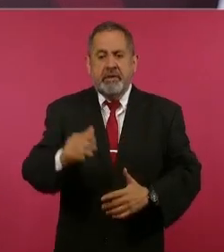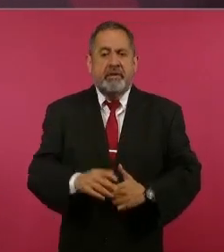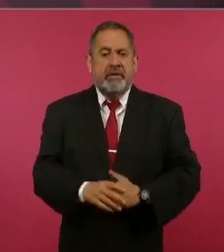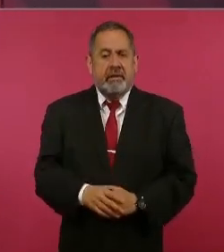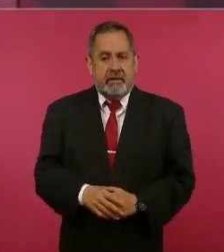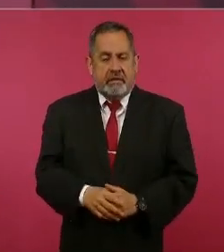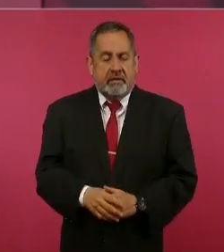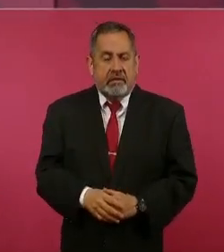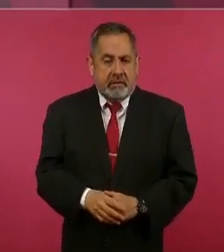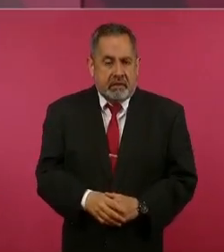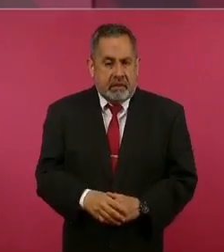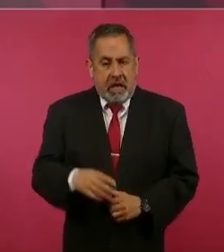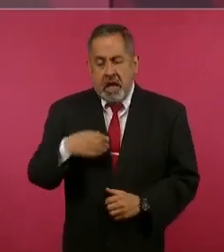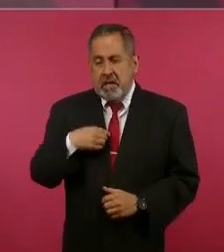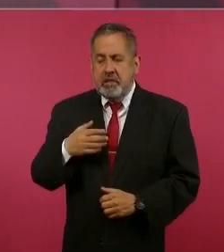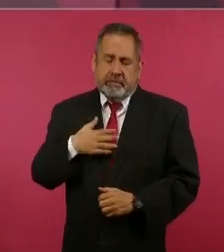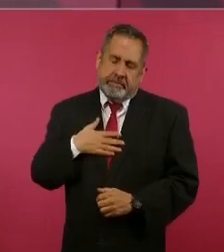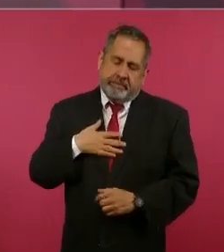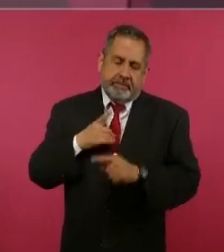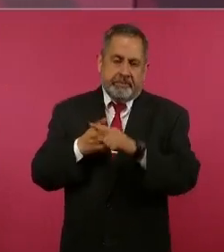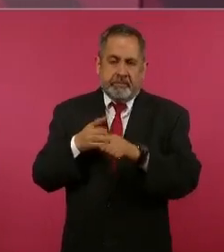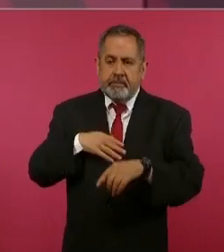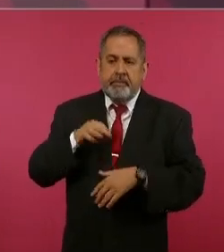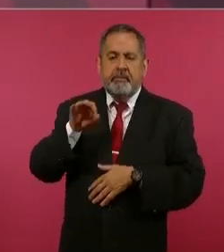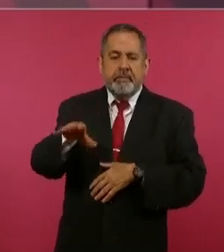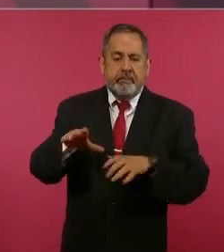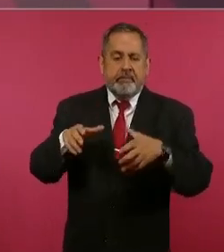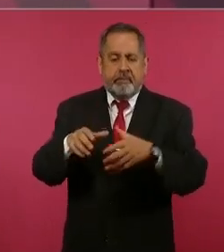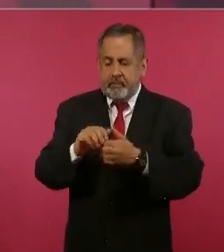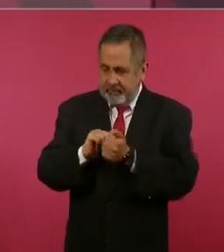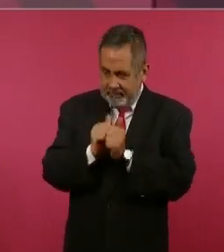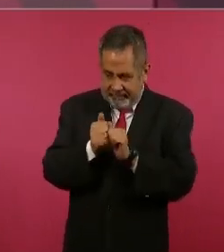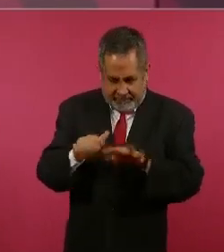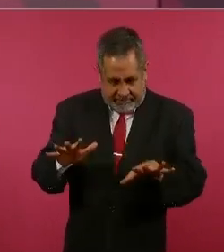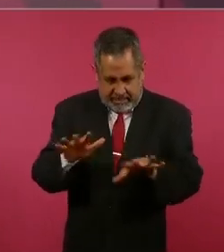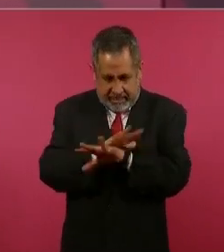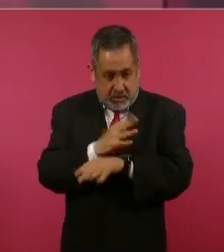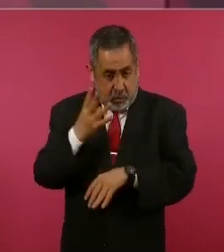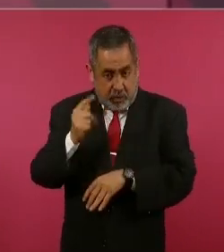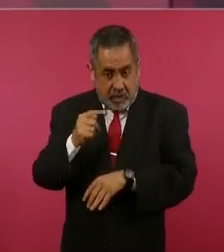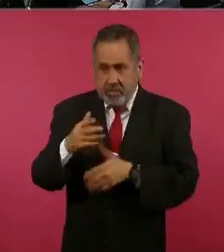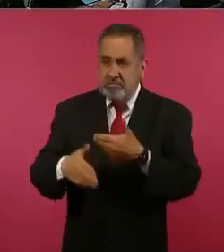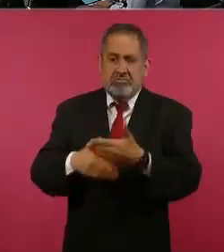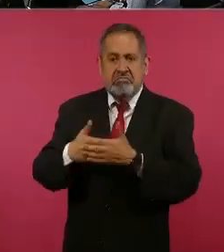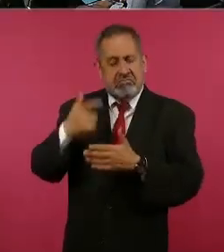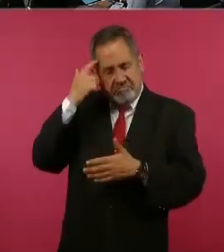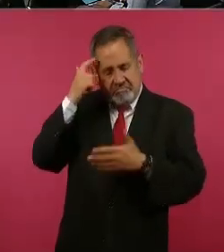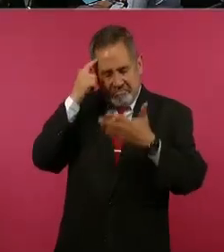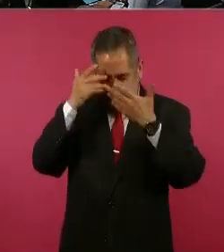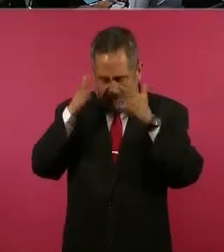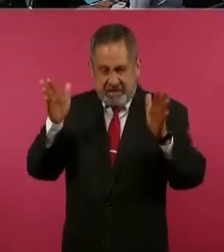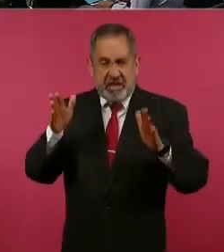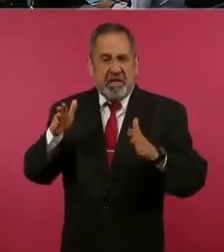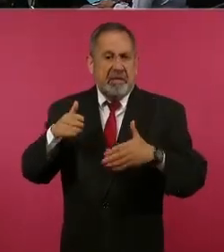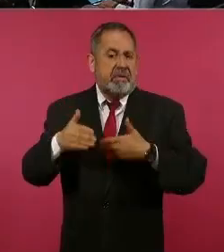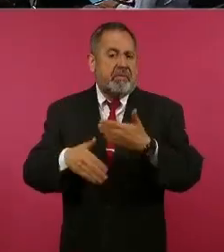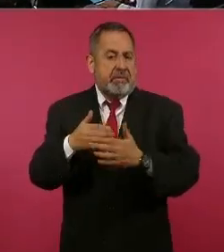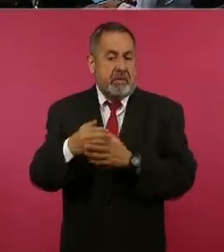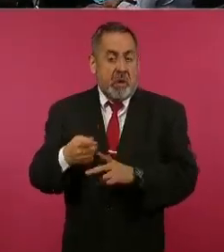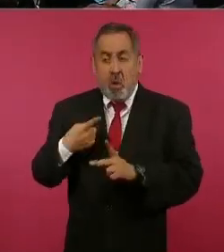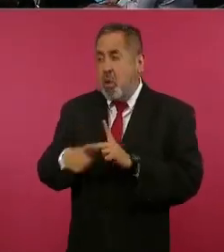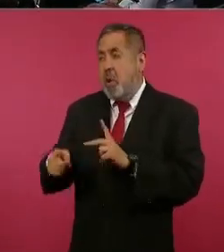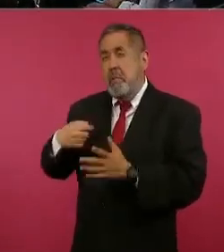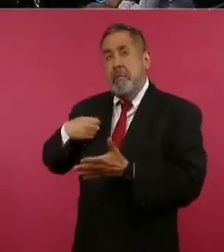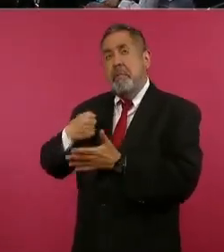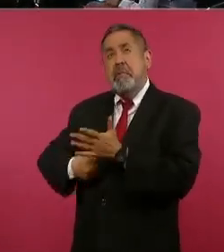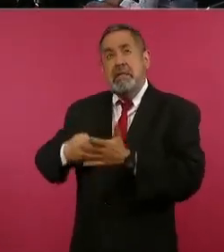Esa es una gran aportación del proceso de transformación que iniciamos